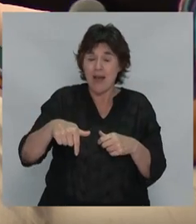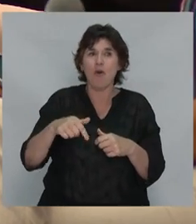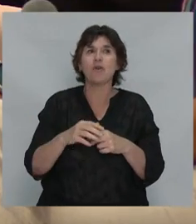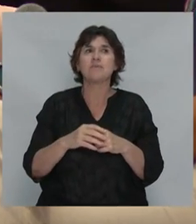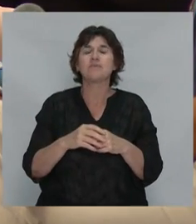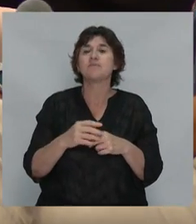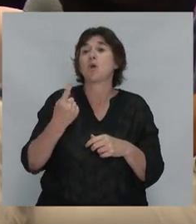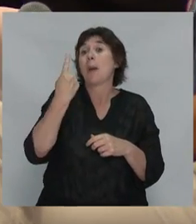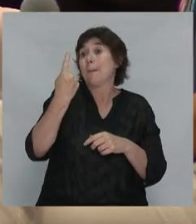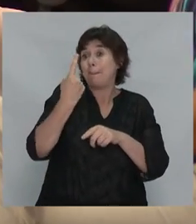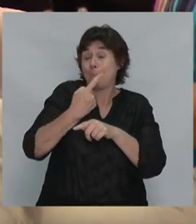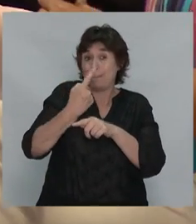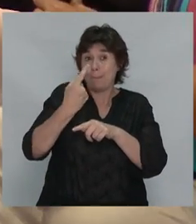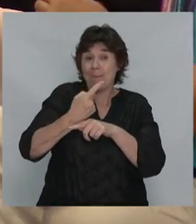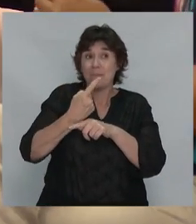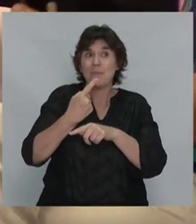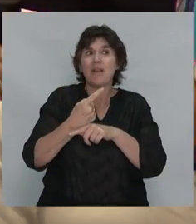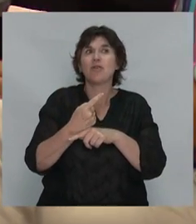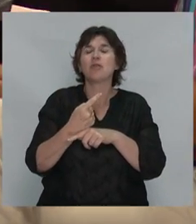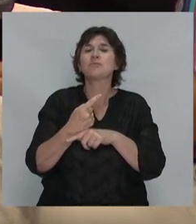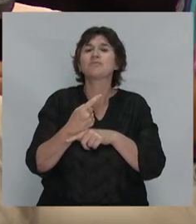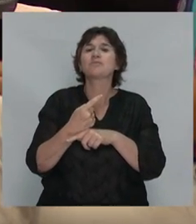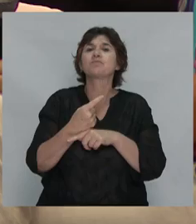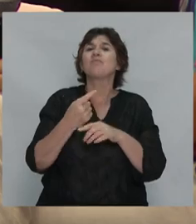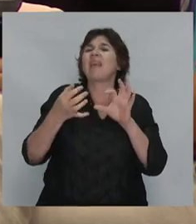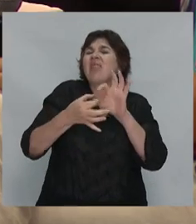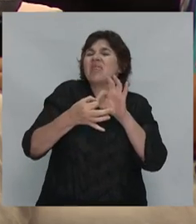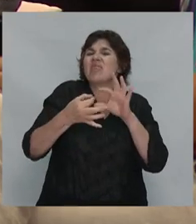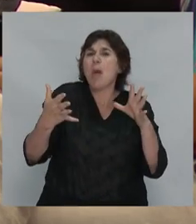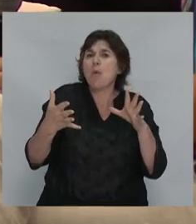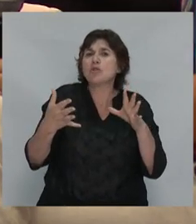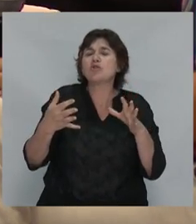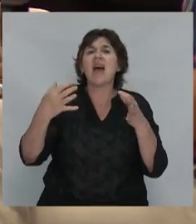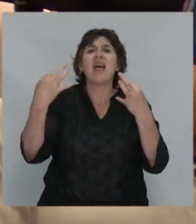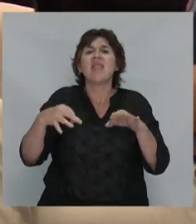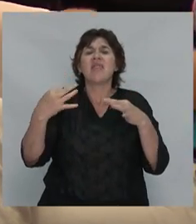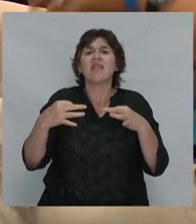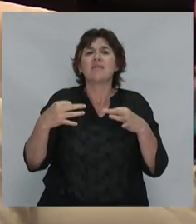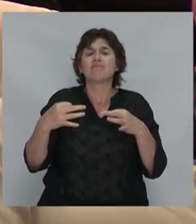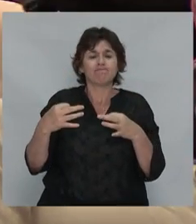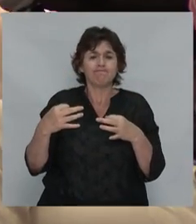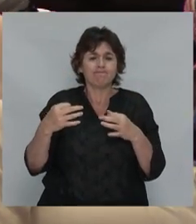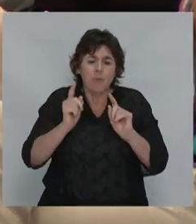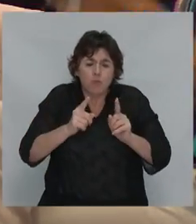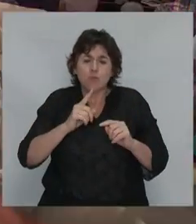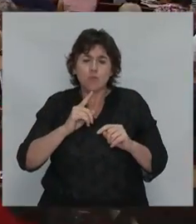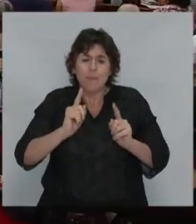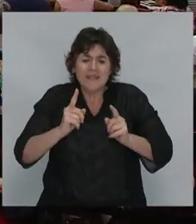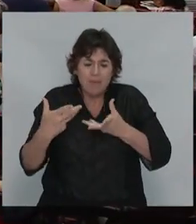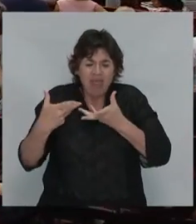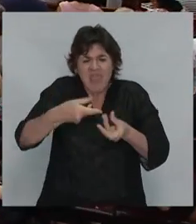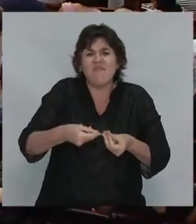primer desafío la democracia debe defenderse ella misma